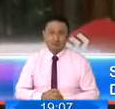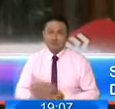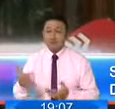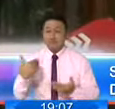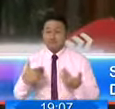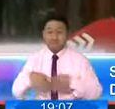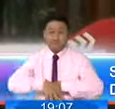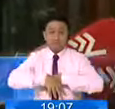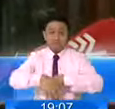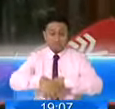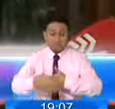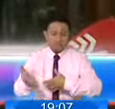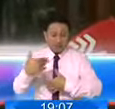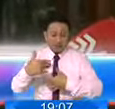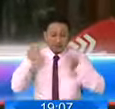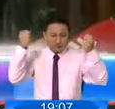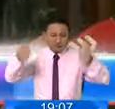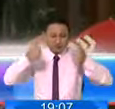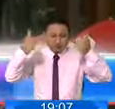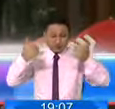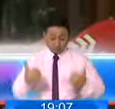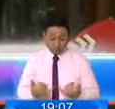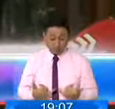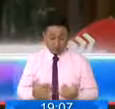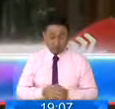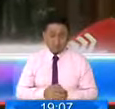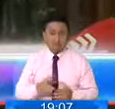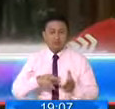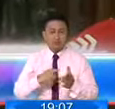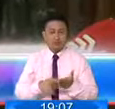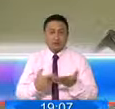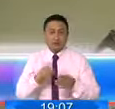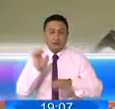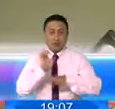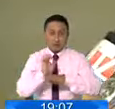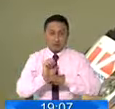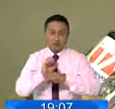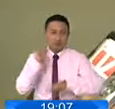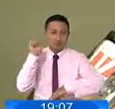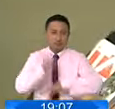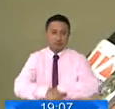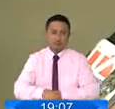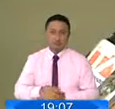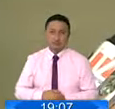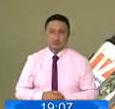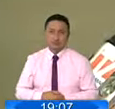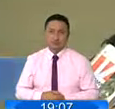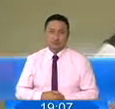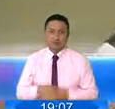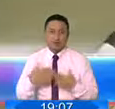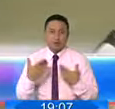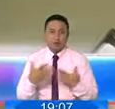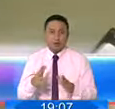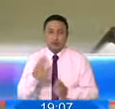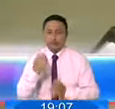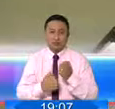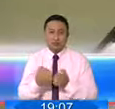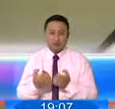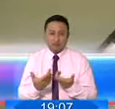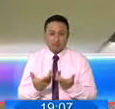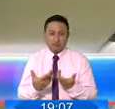movilizaciones, llamar a manifestaciones en este momento es atentar contra la estabilidad del país. Solucionar cualquier disenso